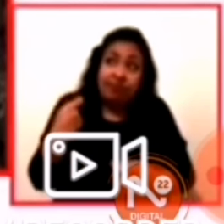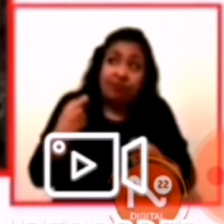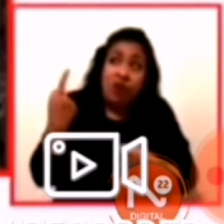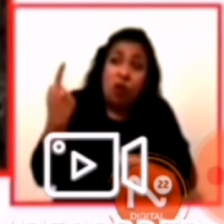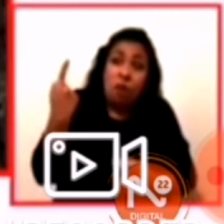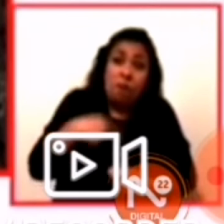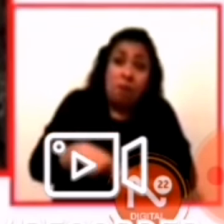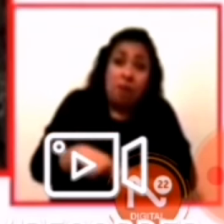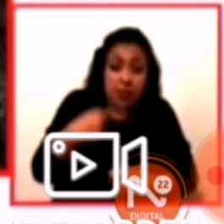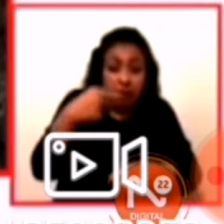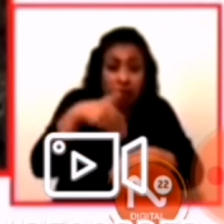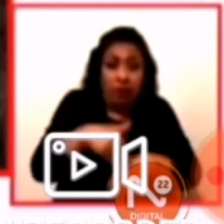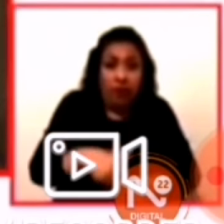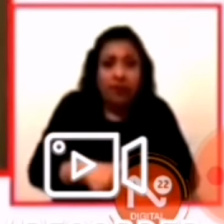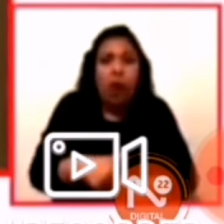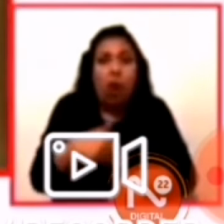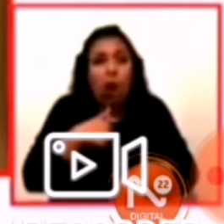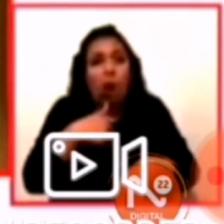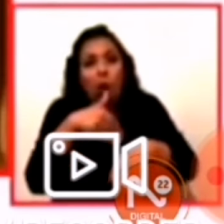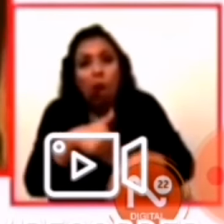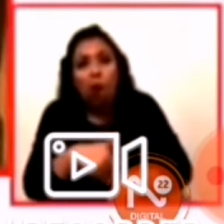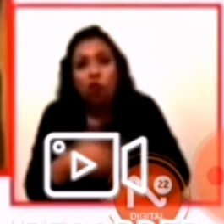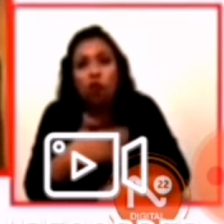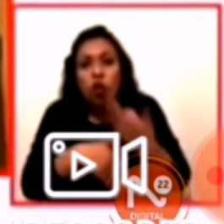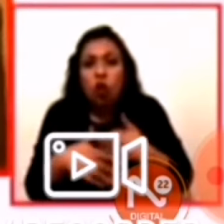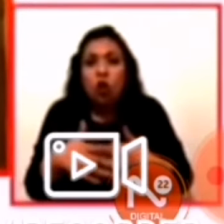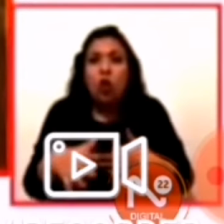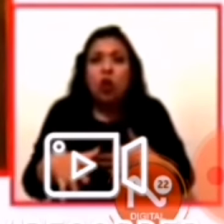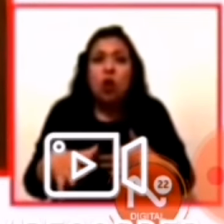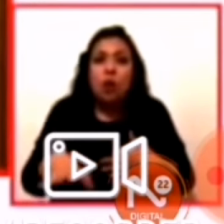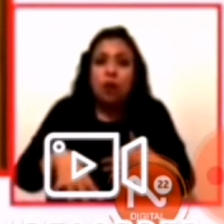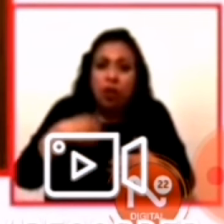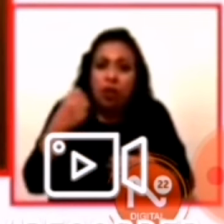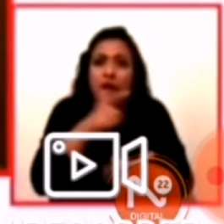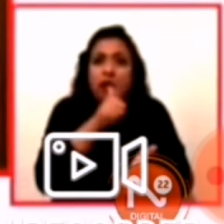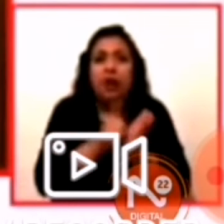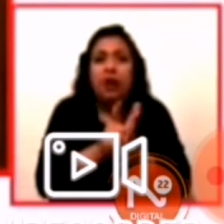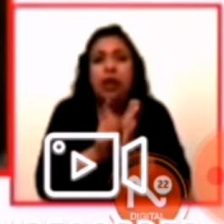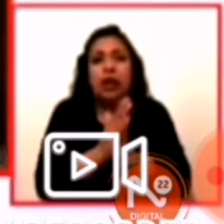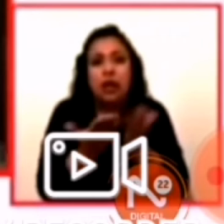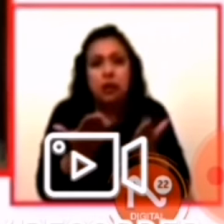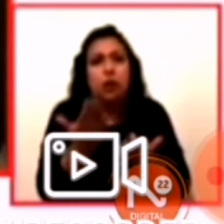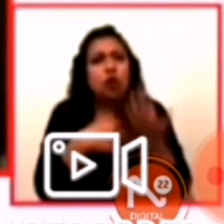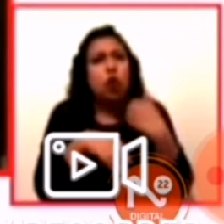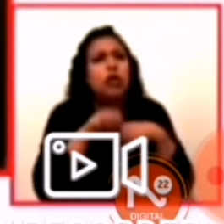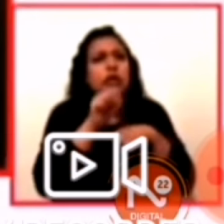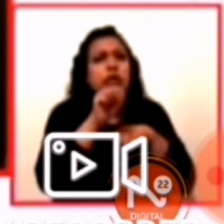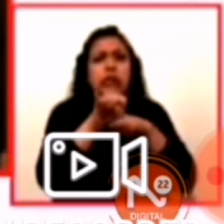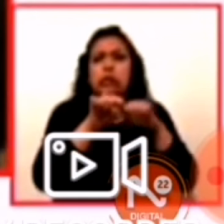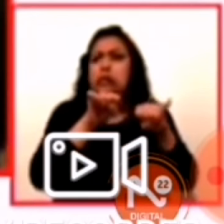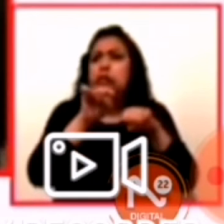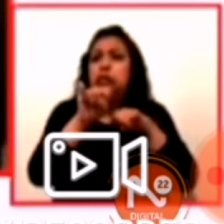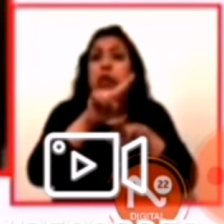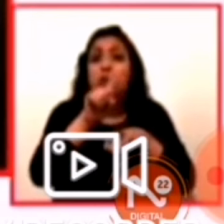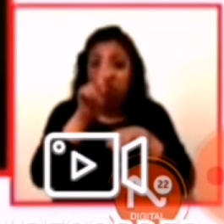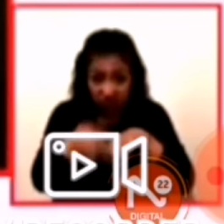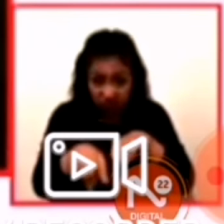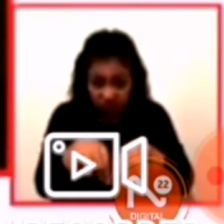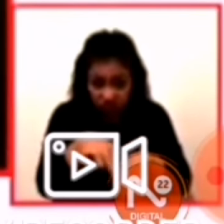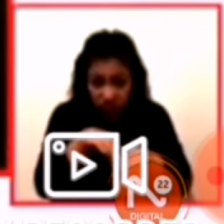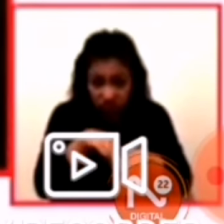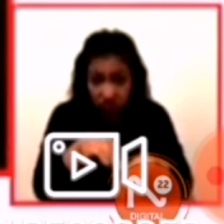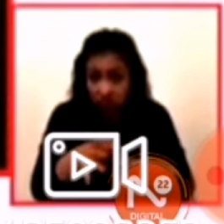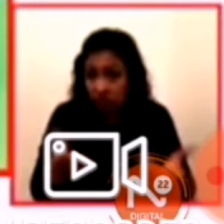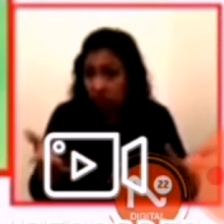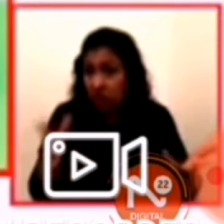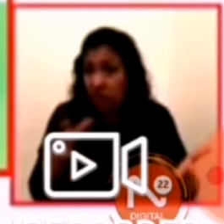a cumplirla. Todo mundo lucha por la ley del libro, todo mundo dice que sí, y a la hora de la práctica hay